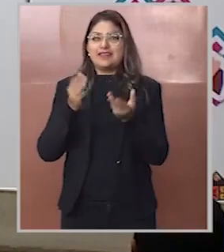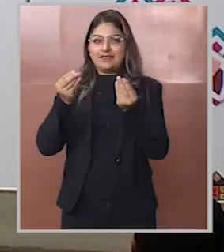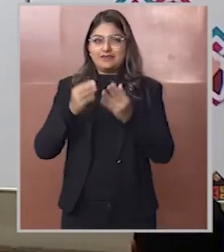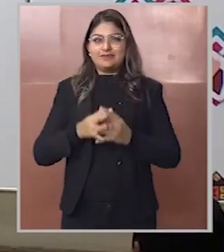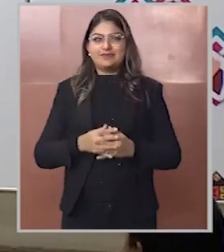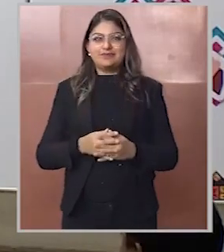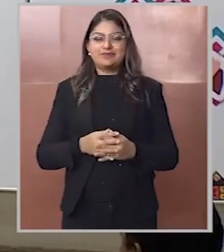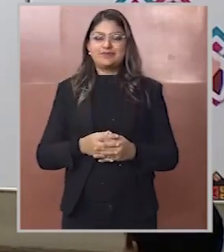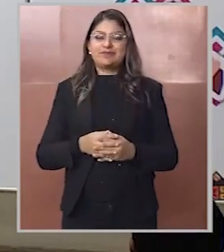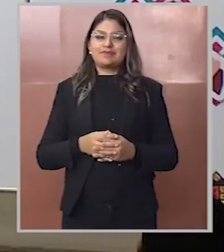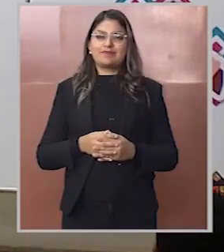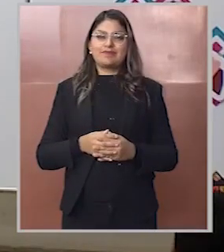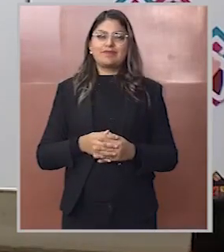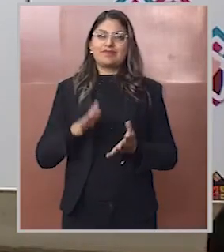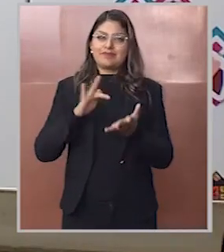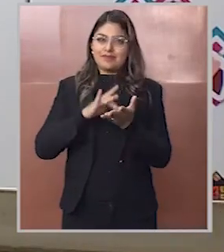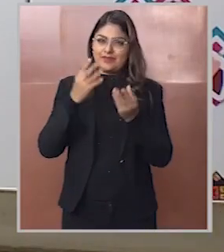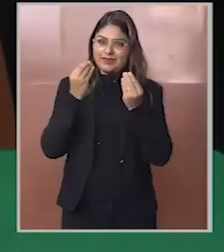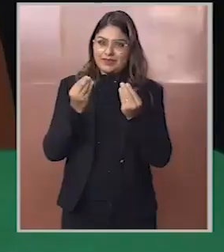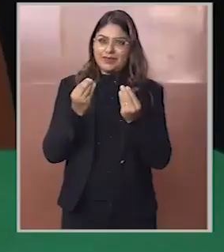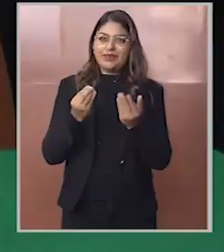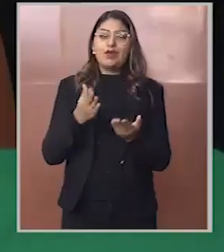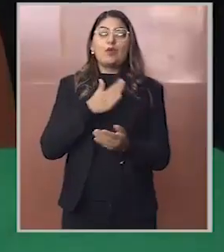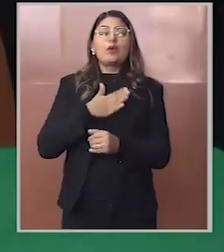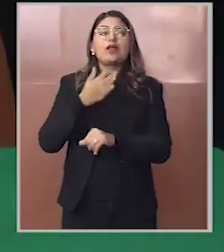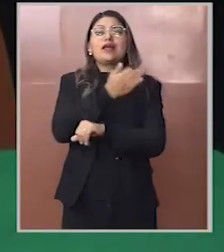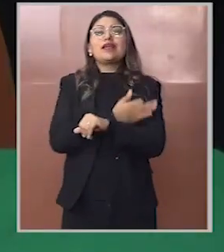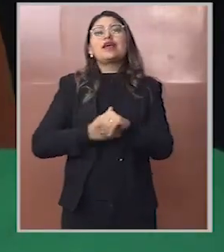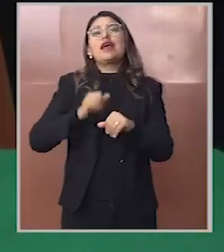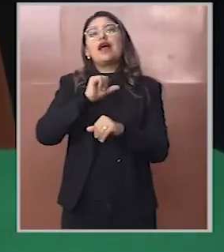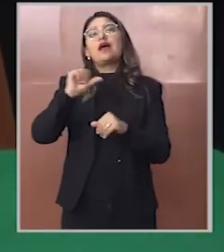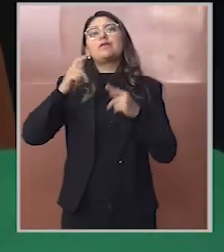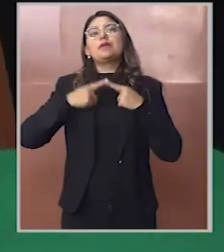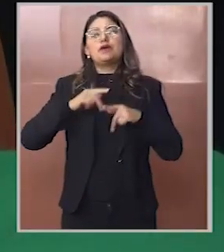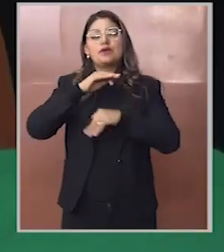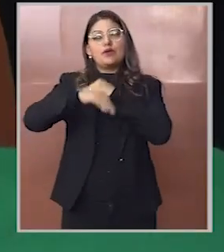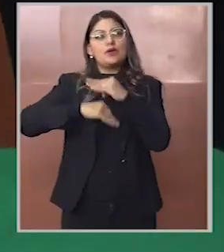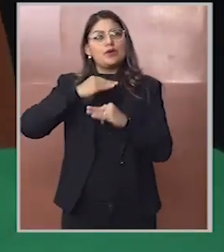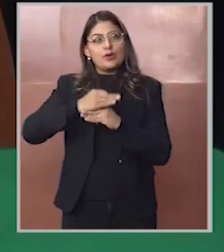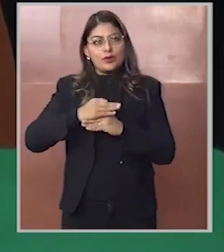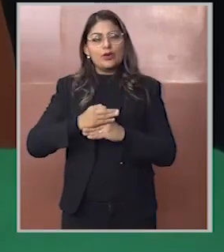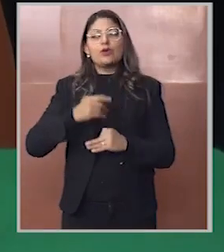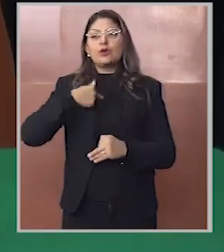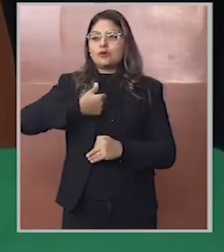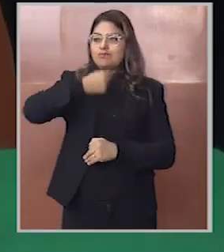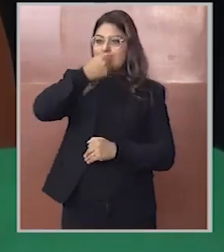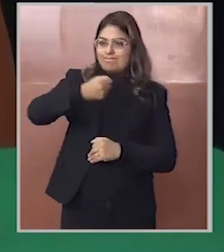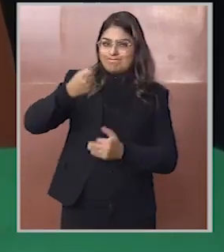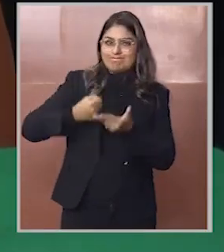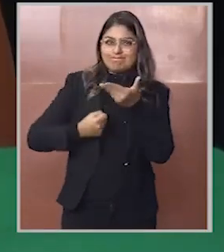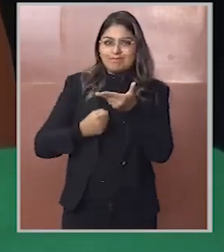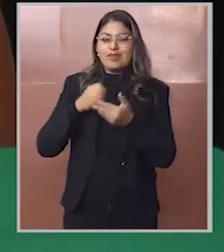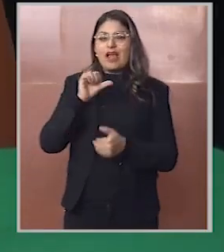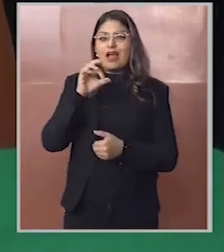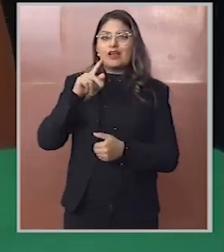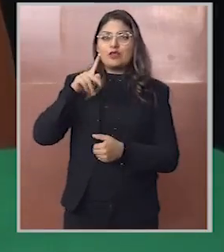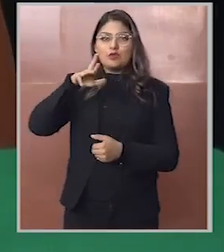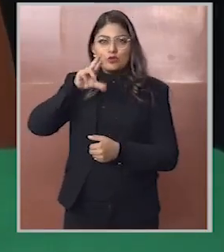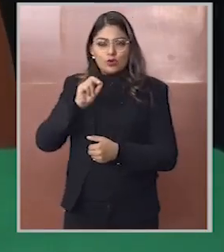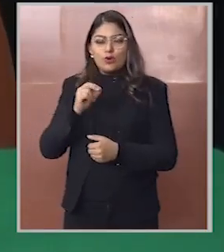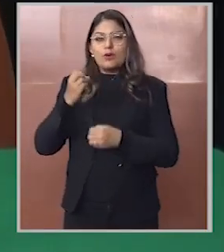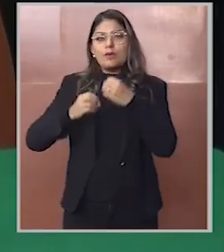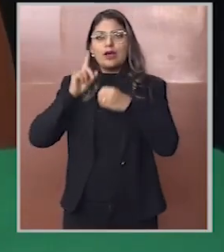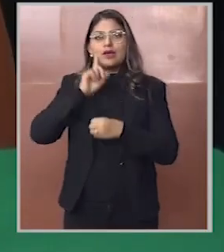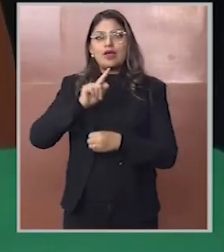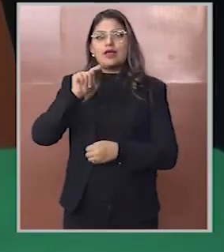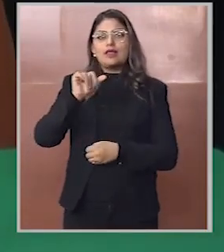tardes con todos un saludo cordial por supuesto a Arturo a la magistrada taisa a Jesús Peña a mis